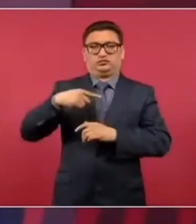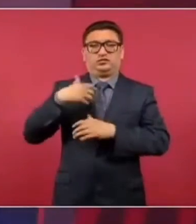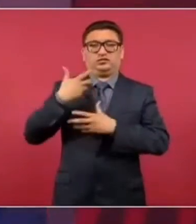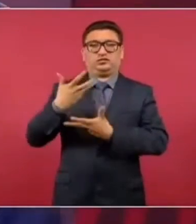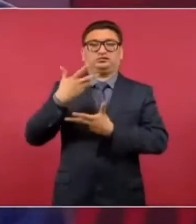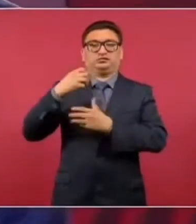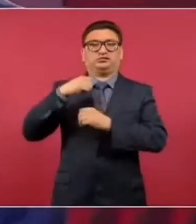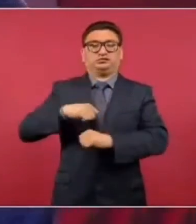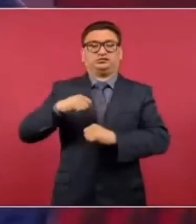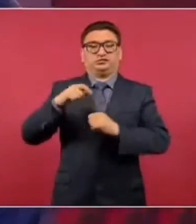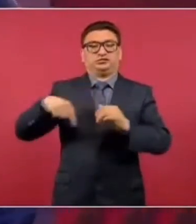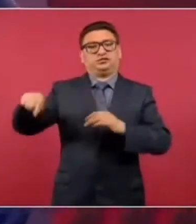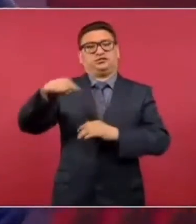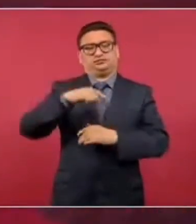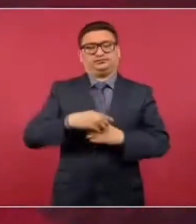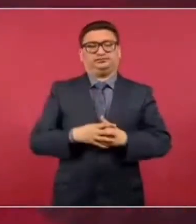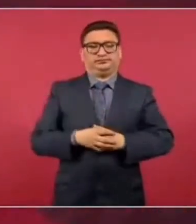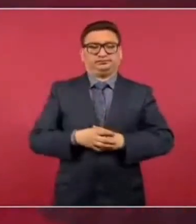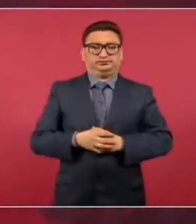que son